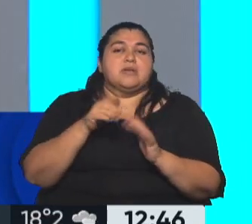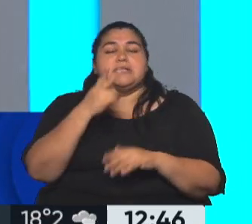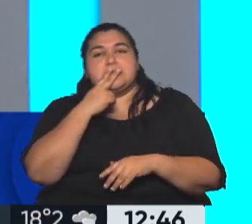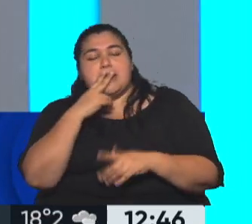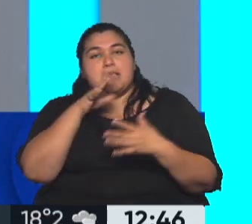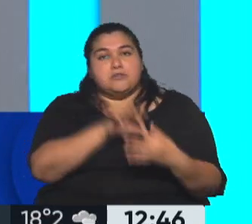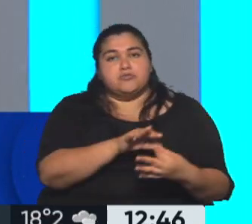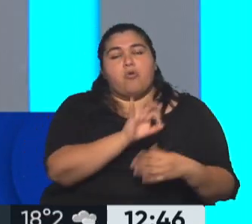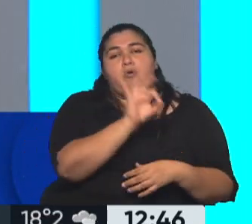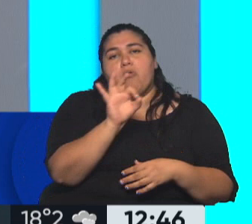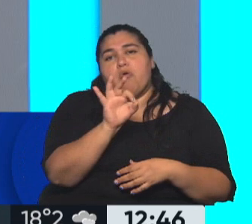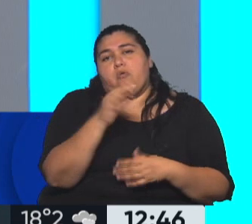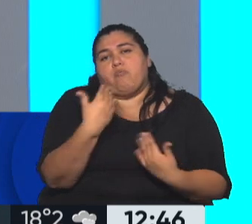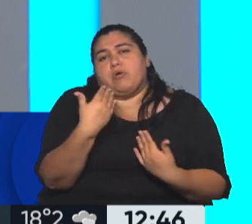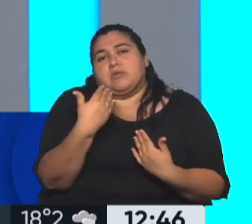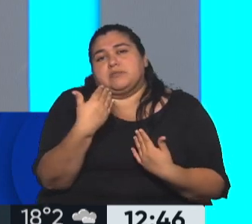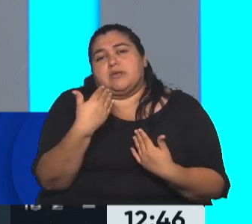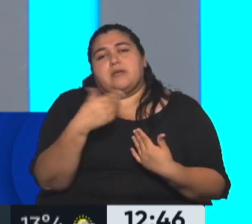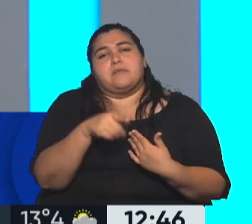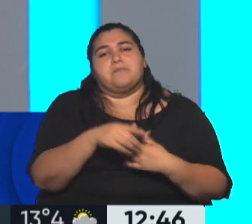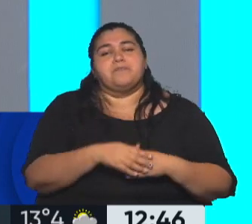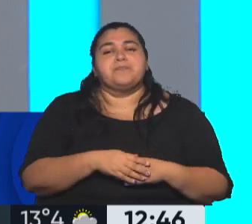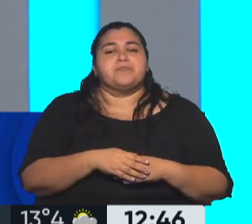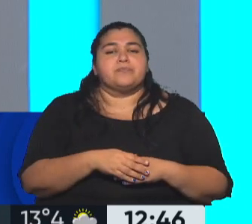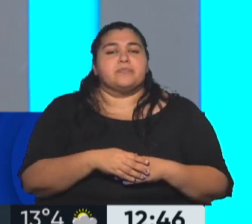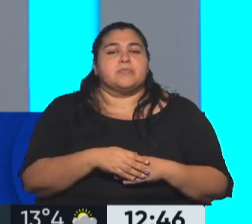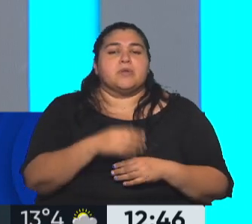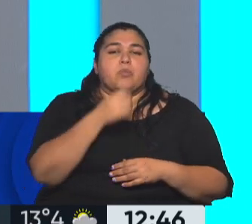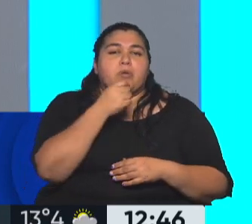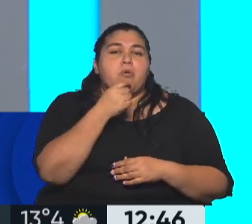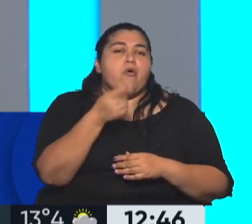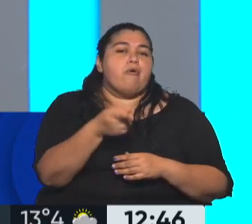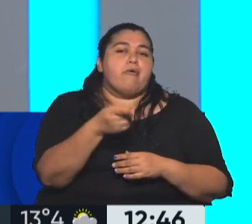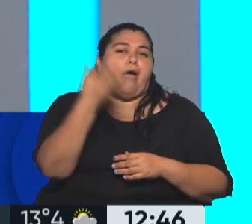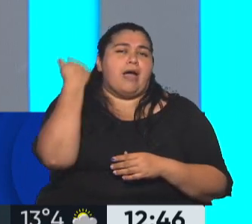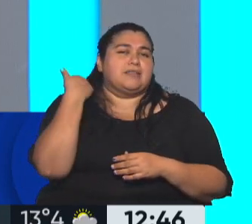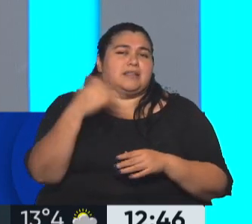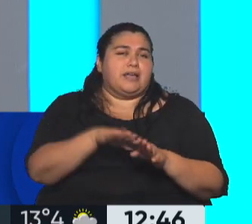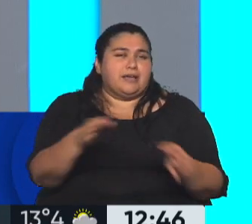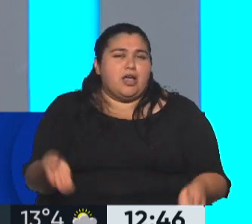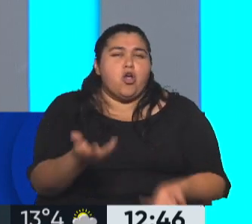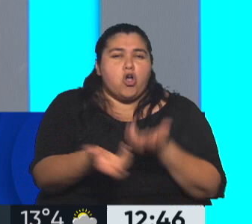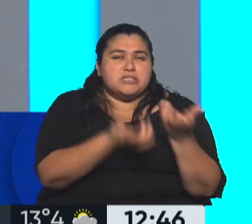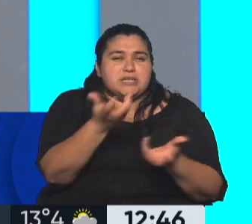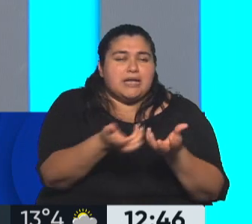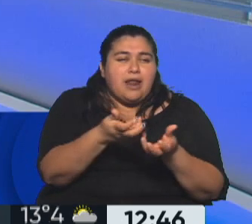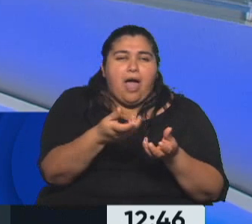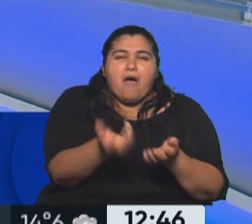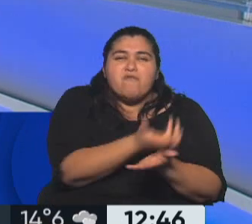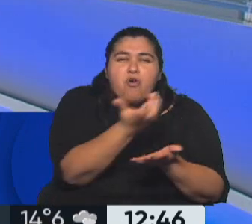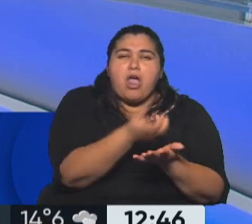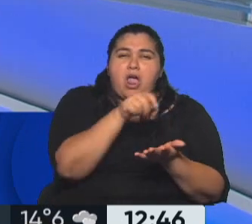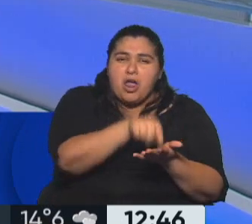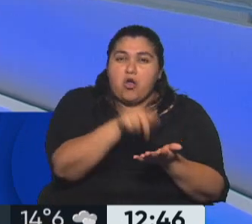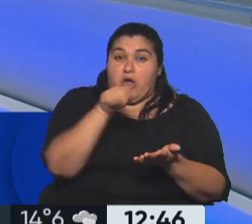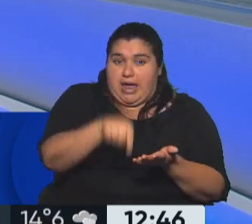cigarrillo como también a veces a determinados humos, por ejemplo las cocinas que habían antes a leña, y en algunos lugares eso